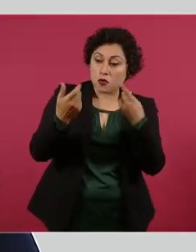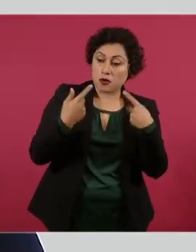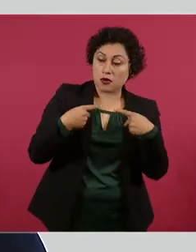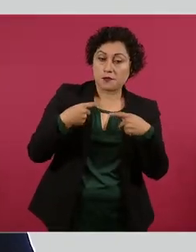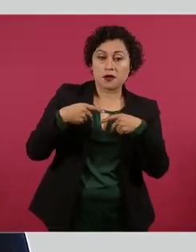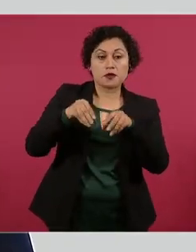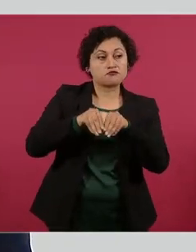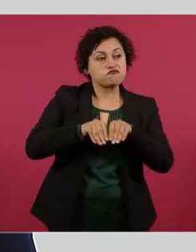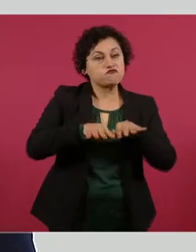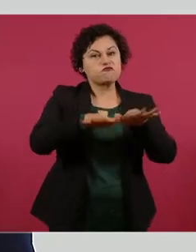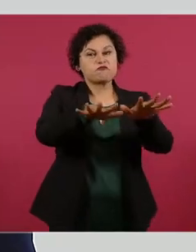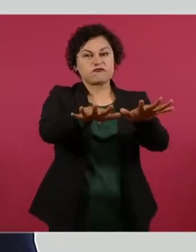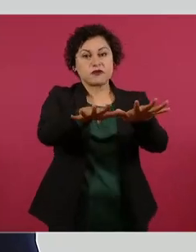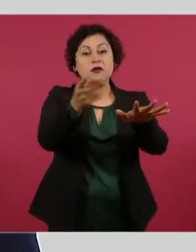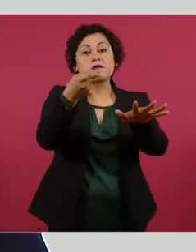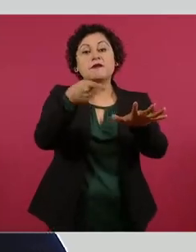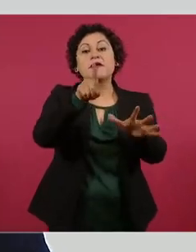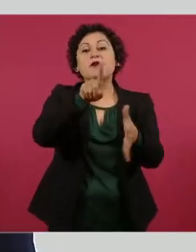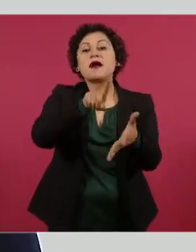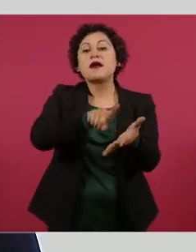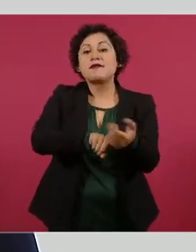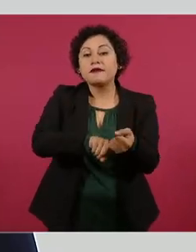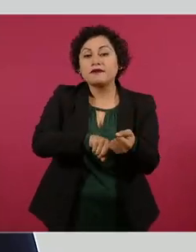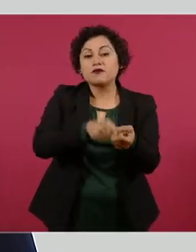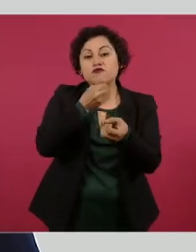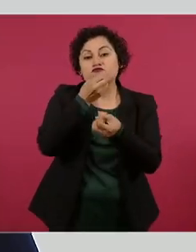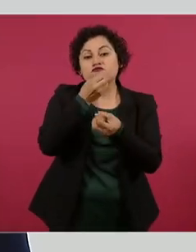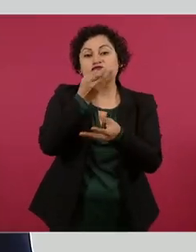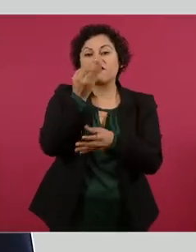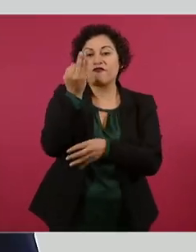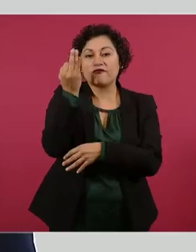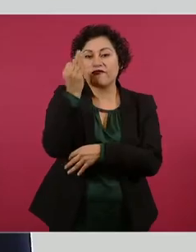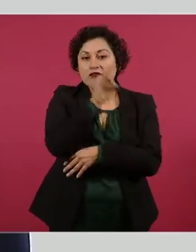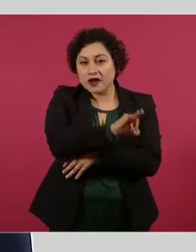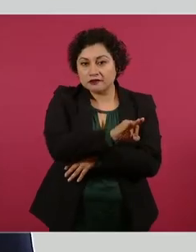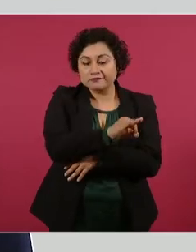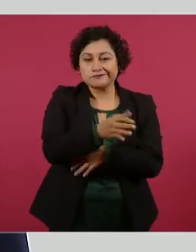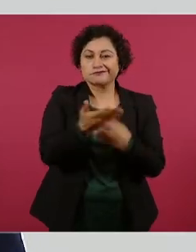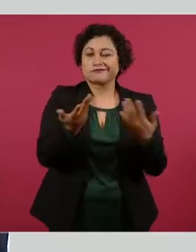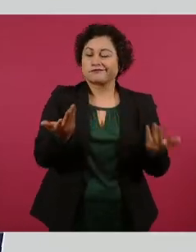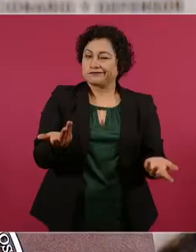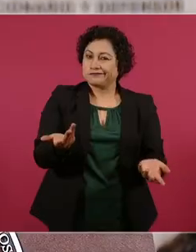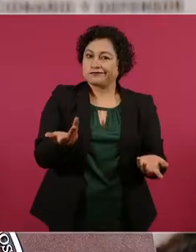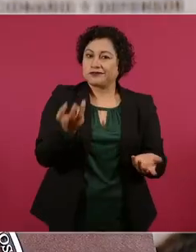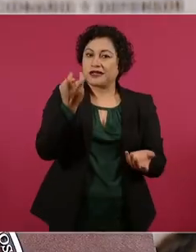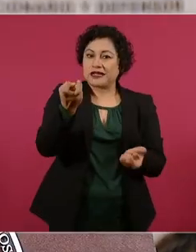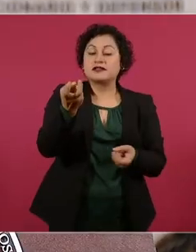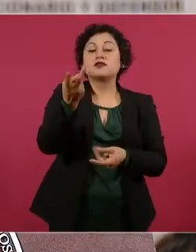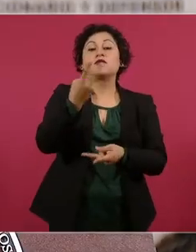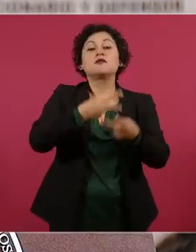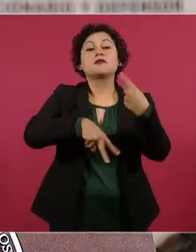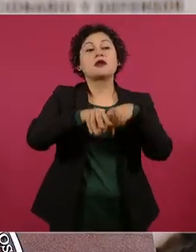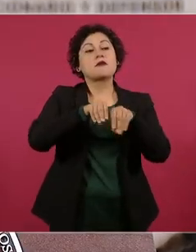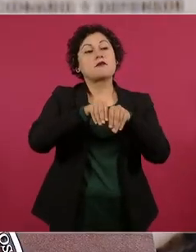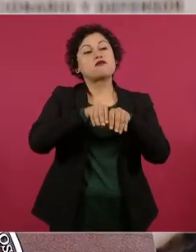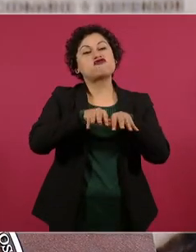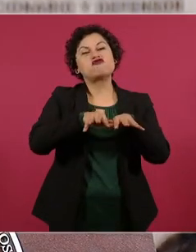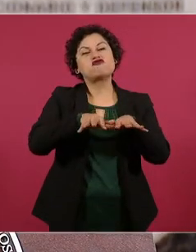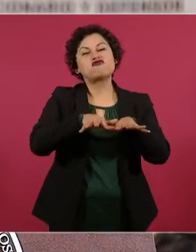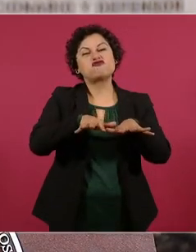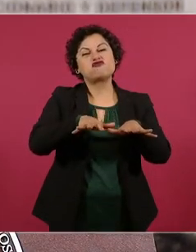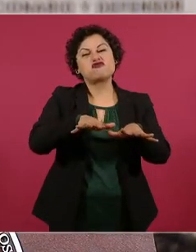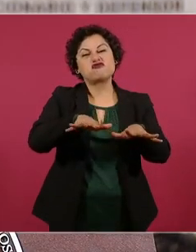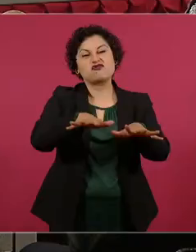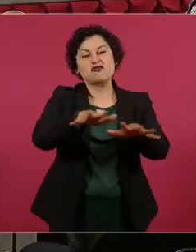con testimonios falsos y así generan el material para